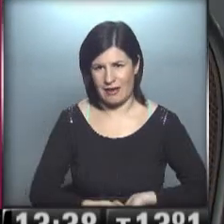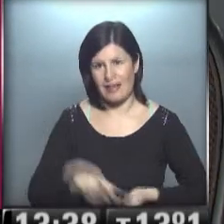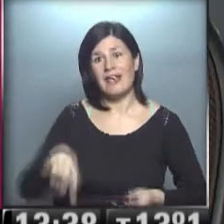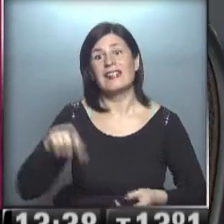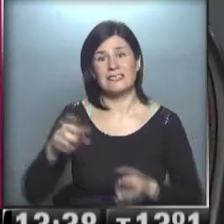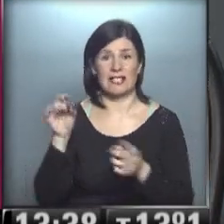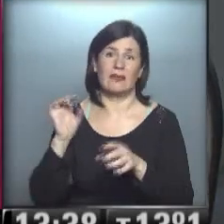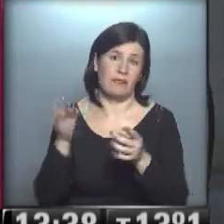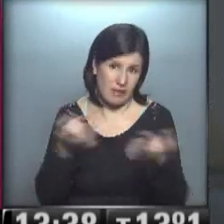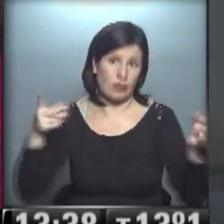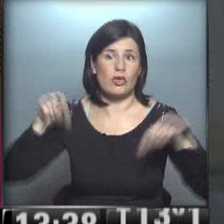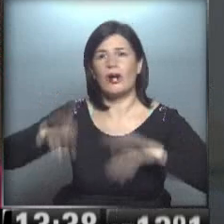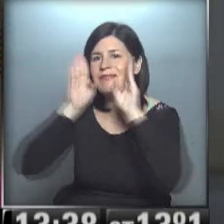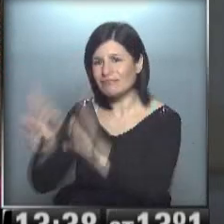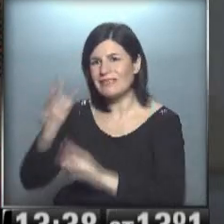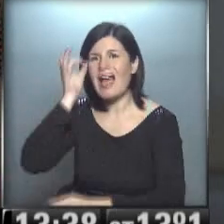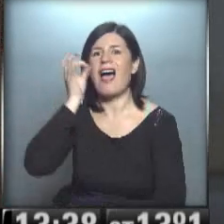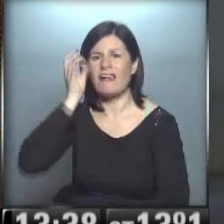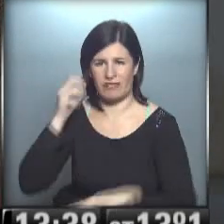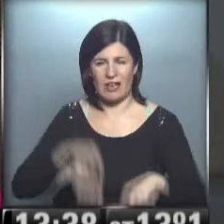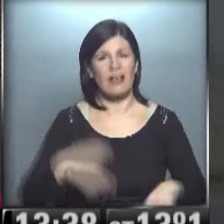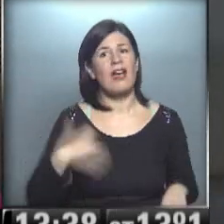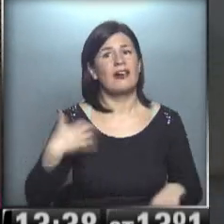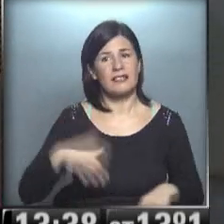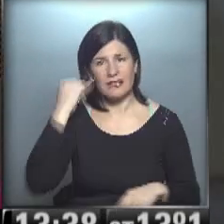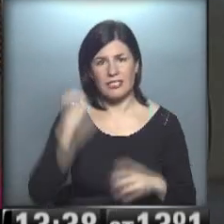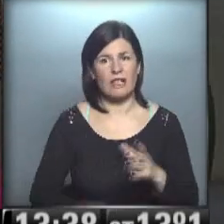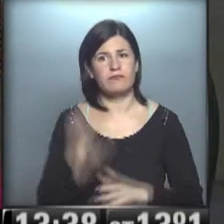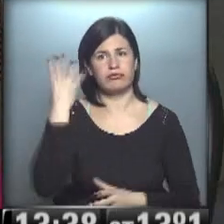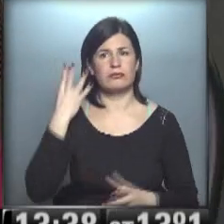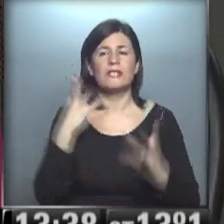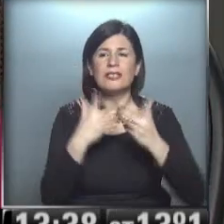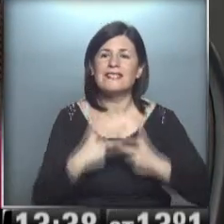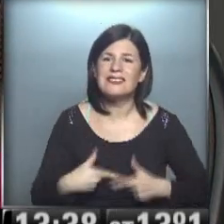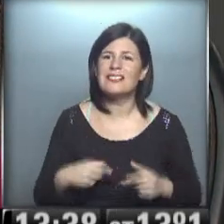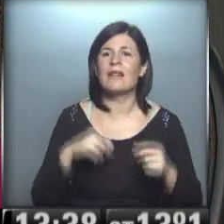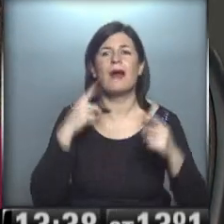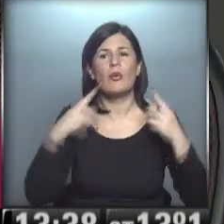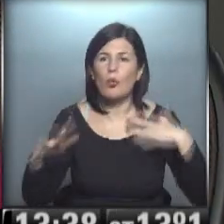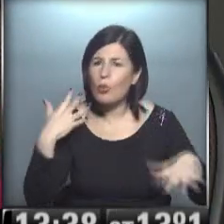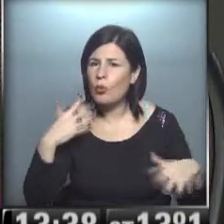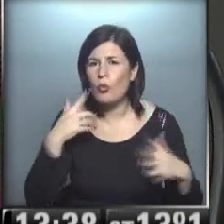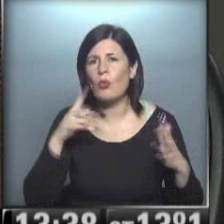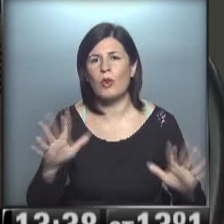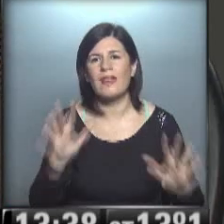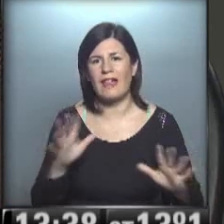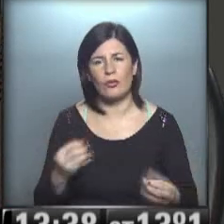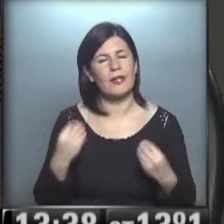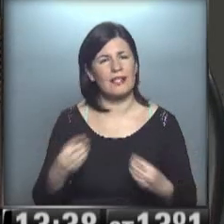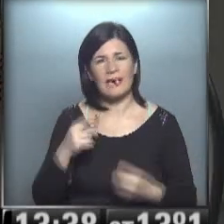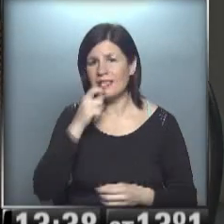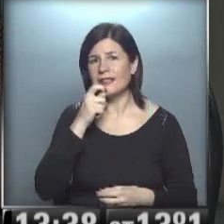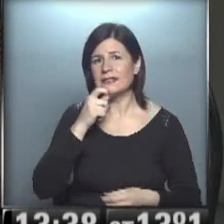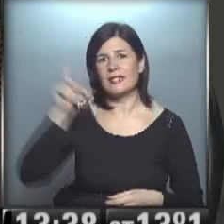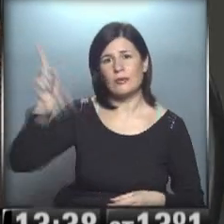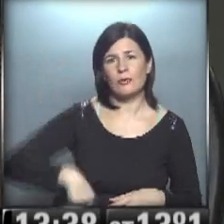a la población africana. Por eso nuestro país se acaba de crear un sistema de emergencia para que se pueda detener el ingreso